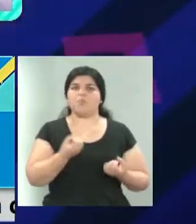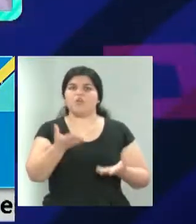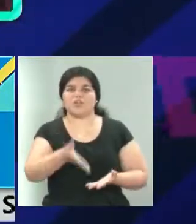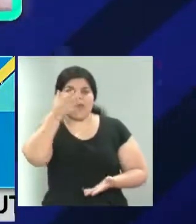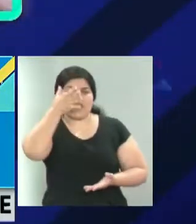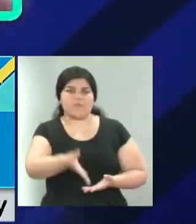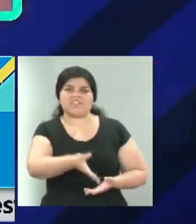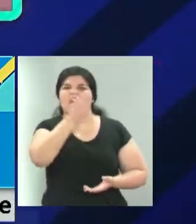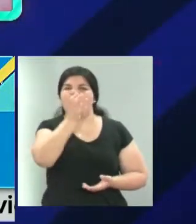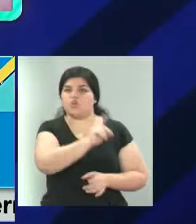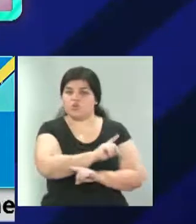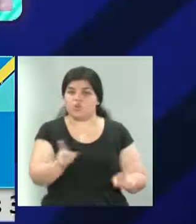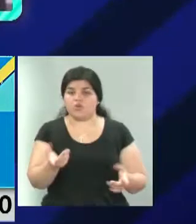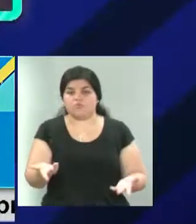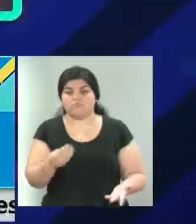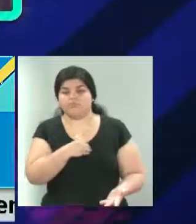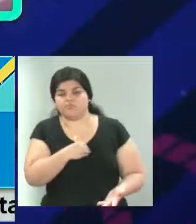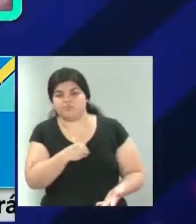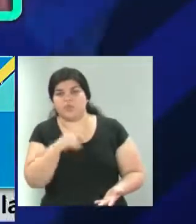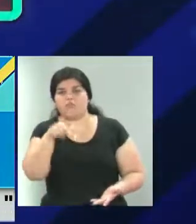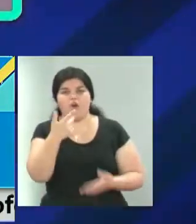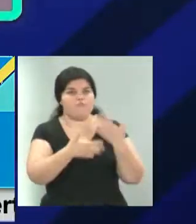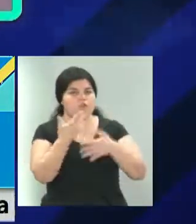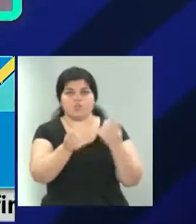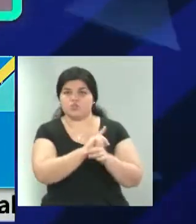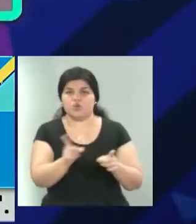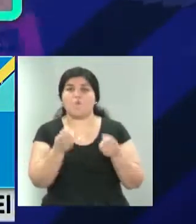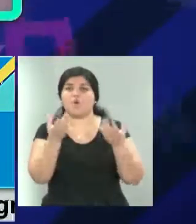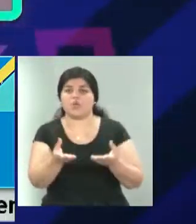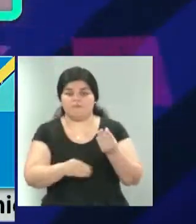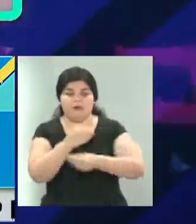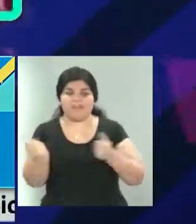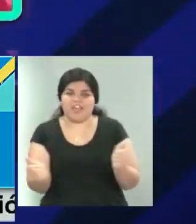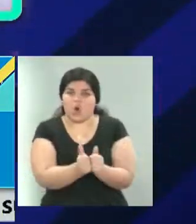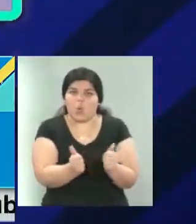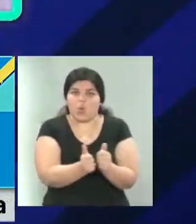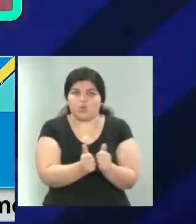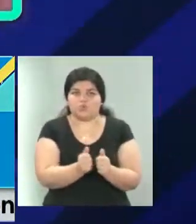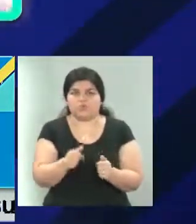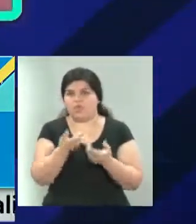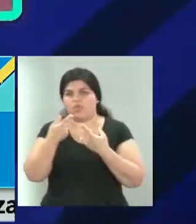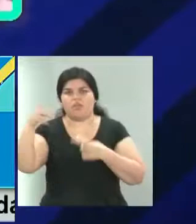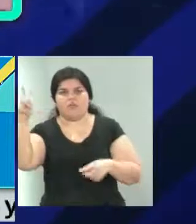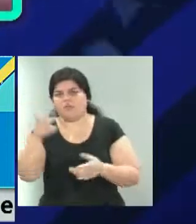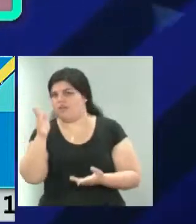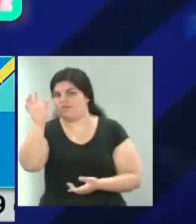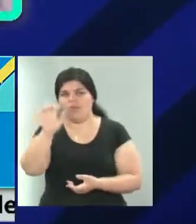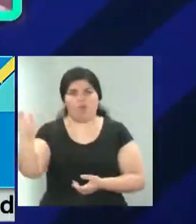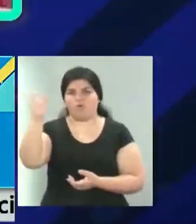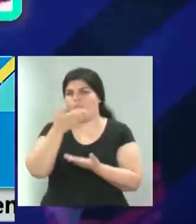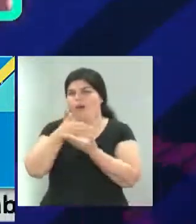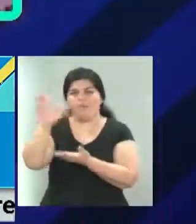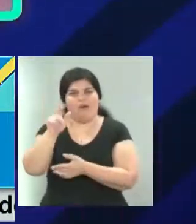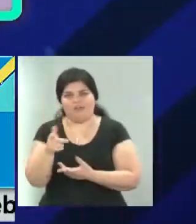te excedes, lamentablemente no vas a ser violento porque está la familia, además... Es el día y la noche. Lo que pasa es que hay una parte también de